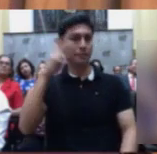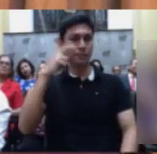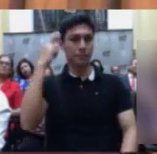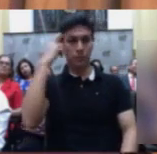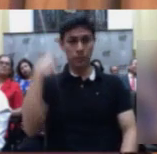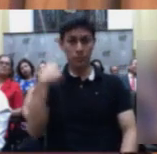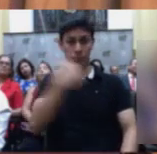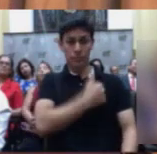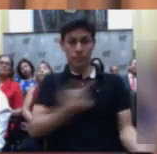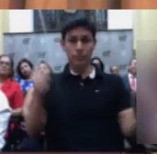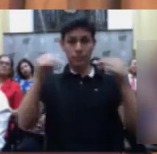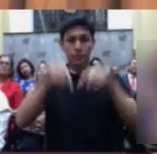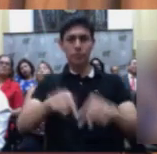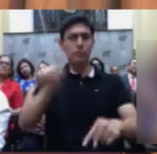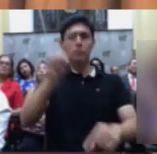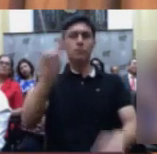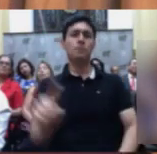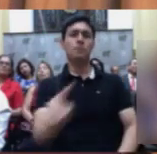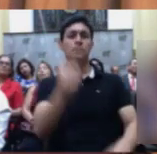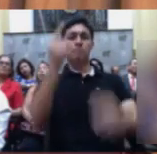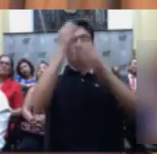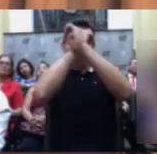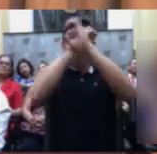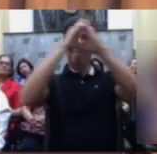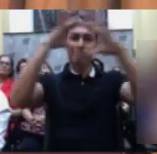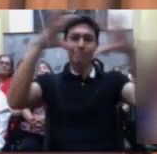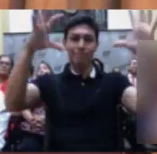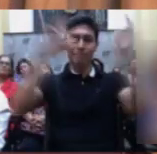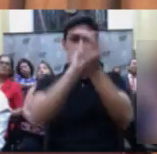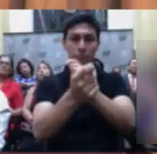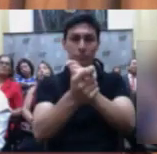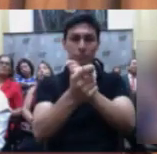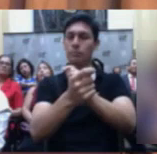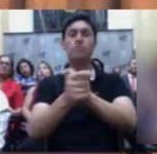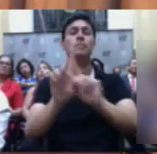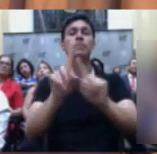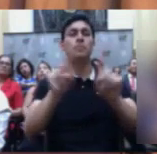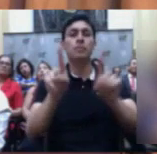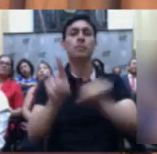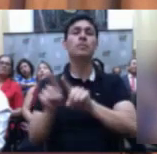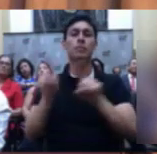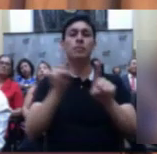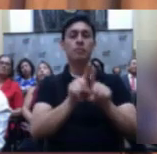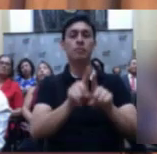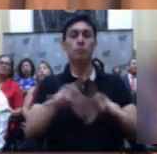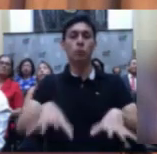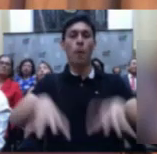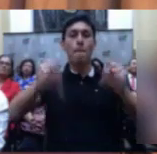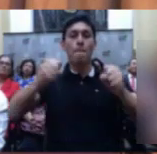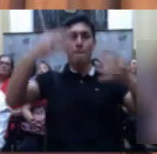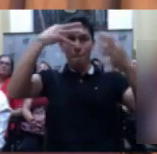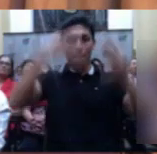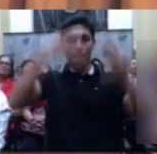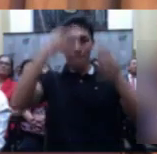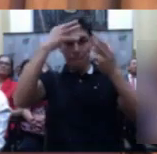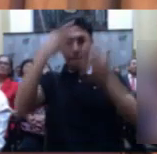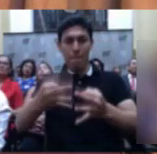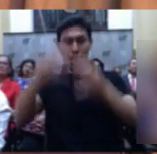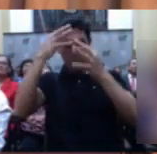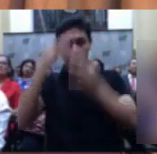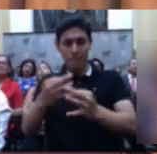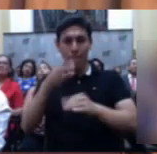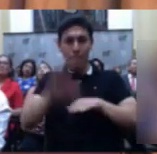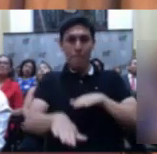solo soñando la ciudad para transformarla, sino también tomando decisiones para tener un caminar